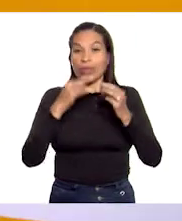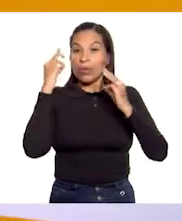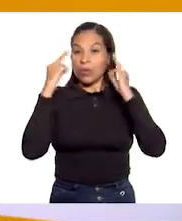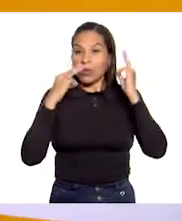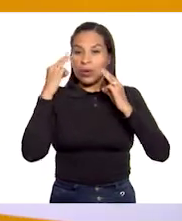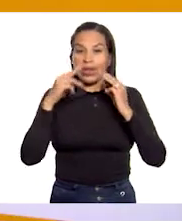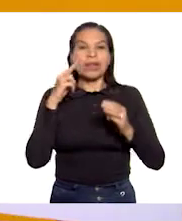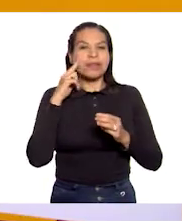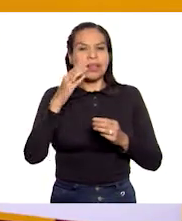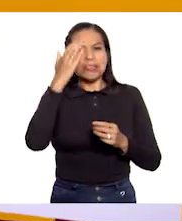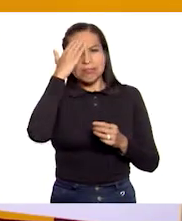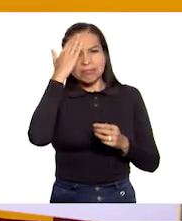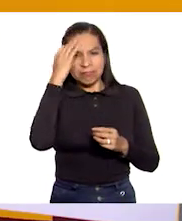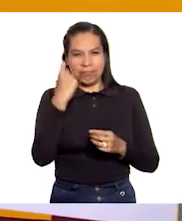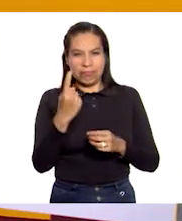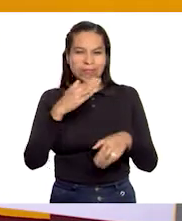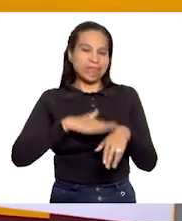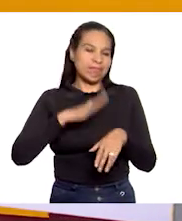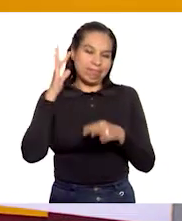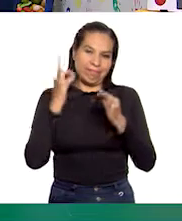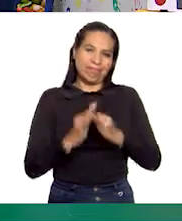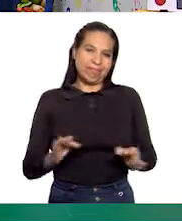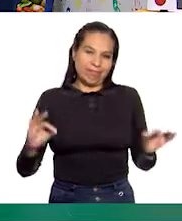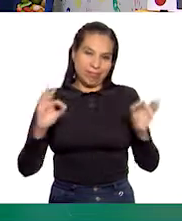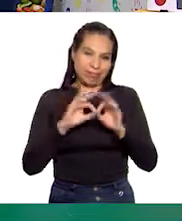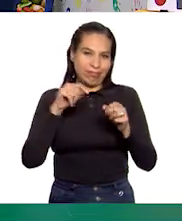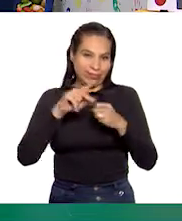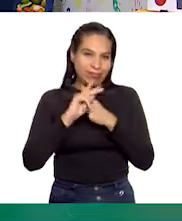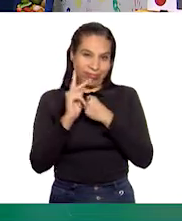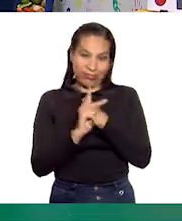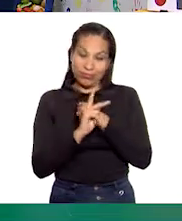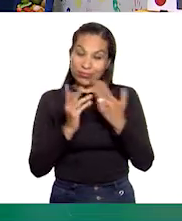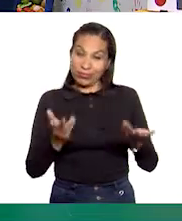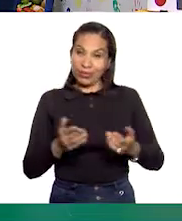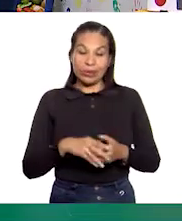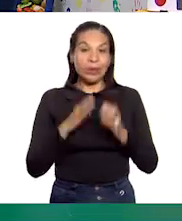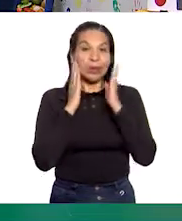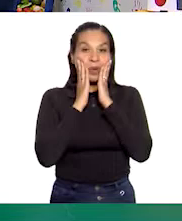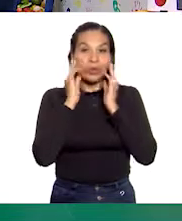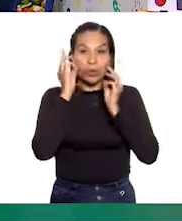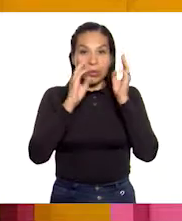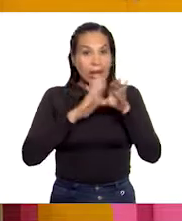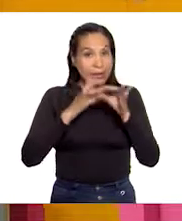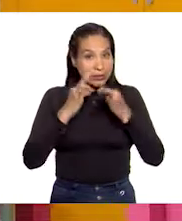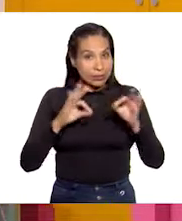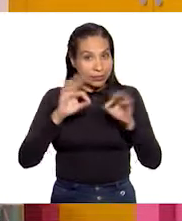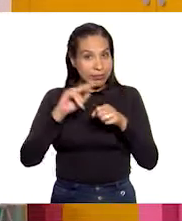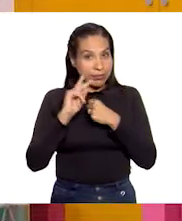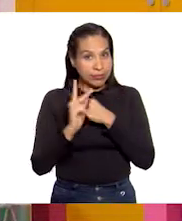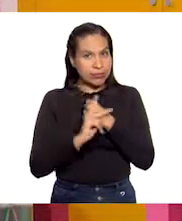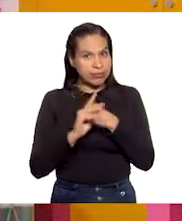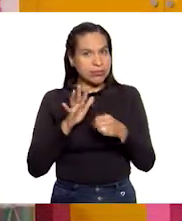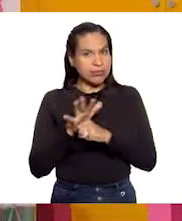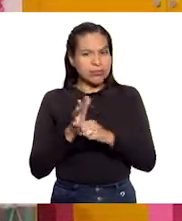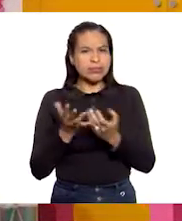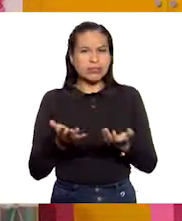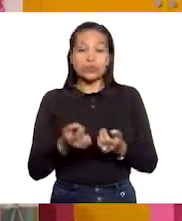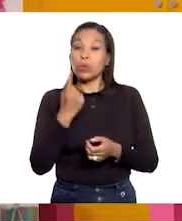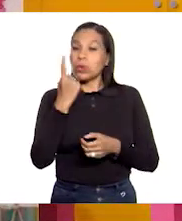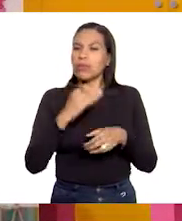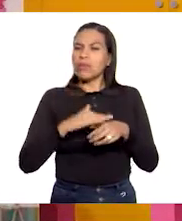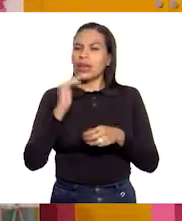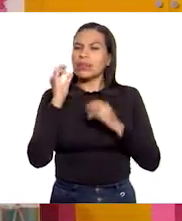museos, vamos a conocer uno de los más importantes de este país. El museo más importante de este país. Uno de los más